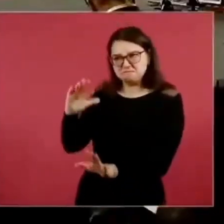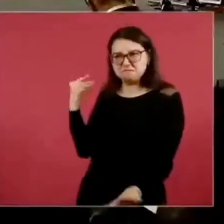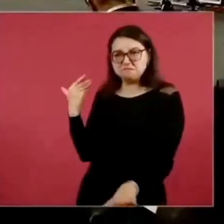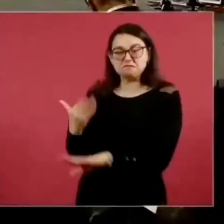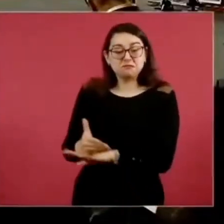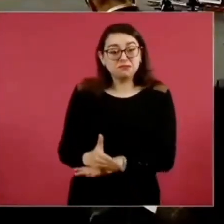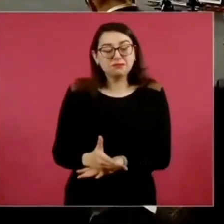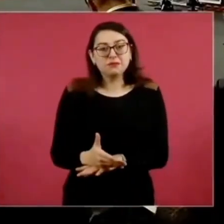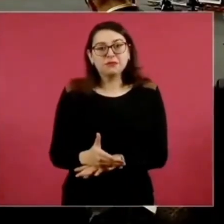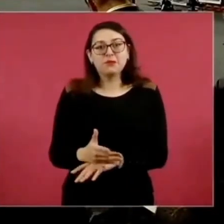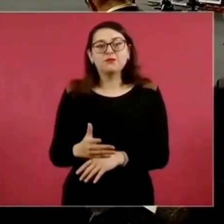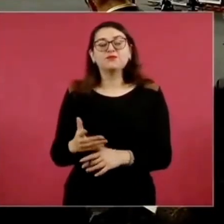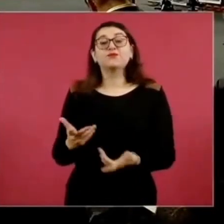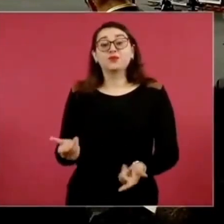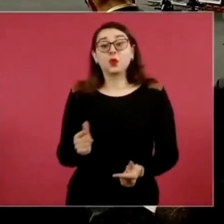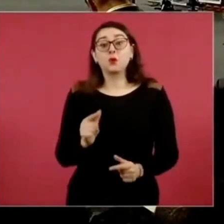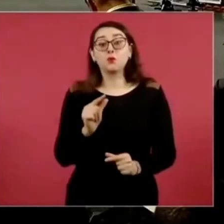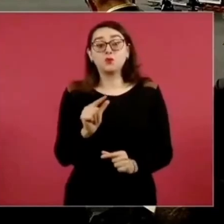conformando un grupo